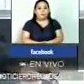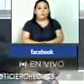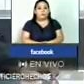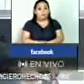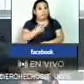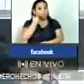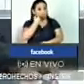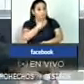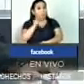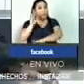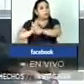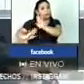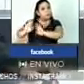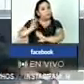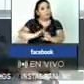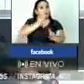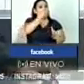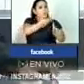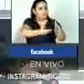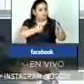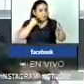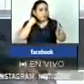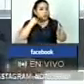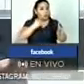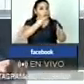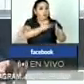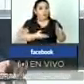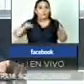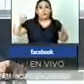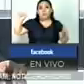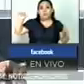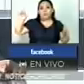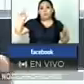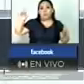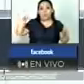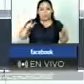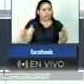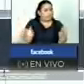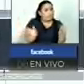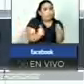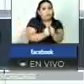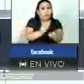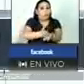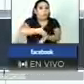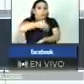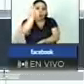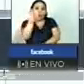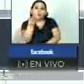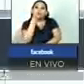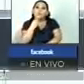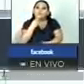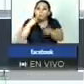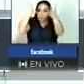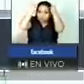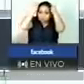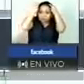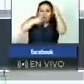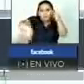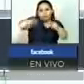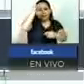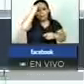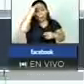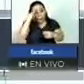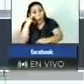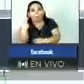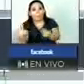Una historia de un salvadoreño inquebrantable, don Israel, y su inseparable cabra. Definitivamente sabemos que esta historia va a conmover a